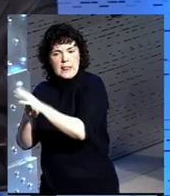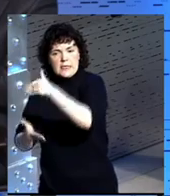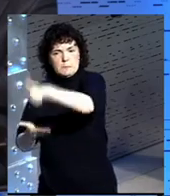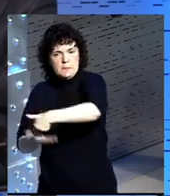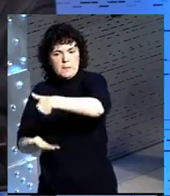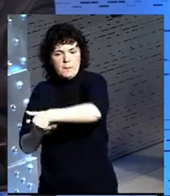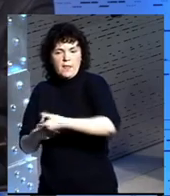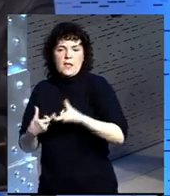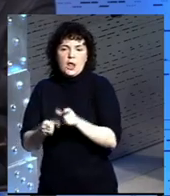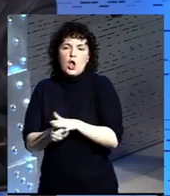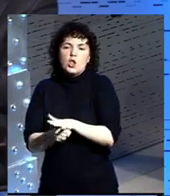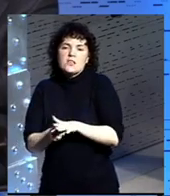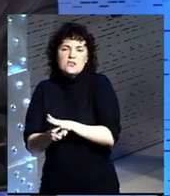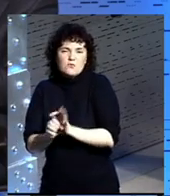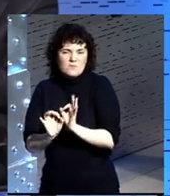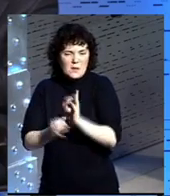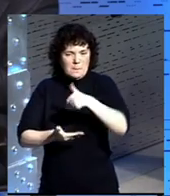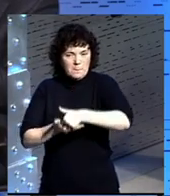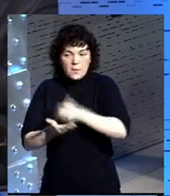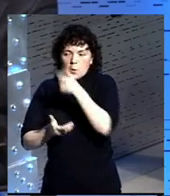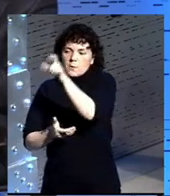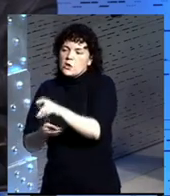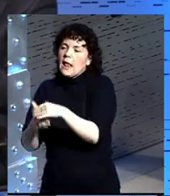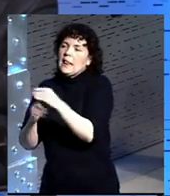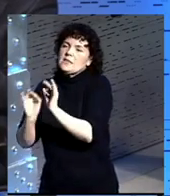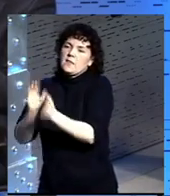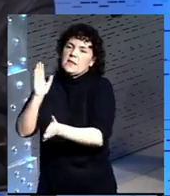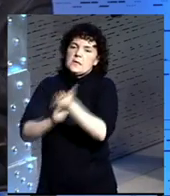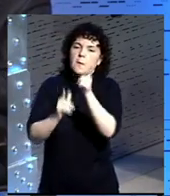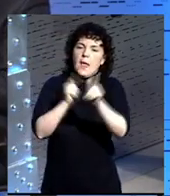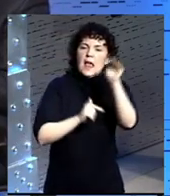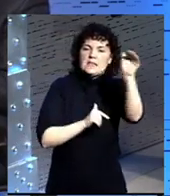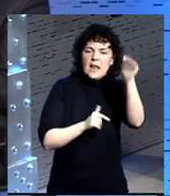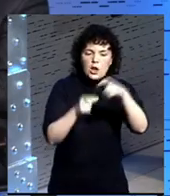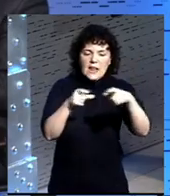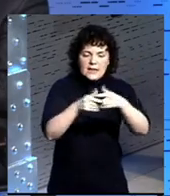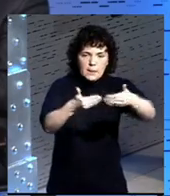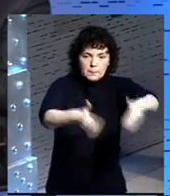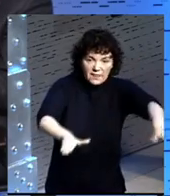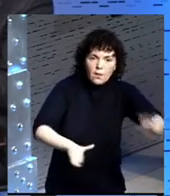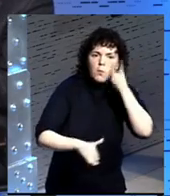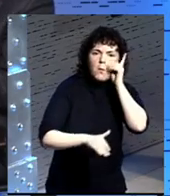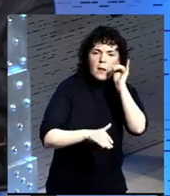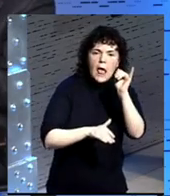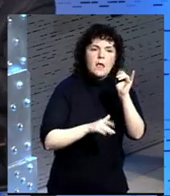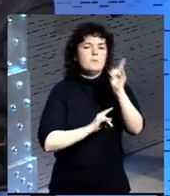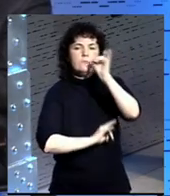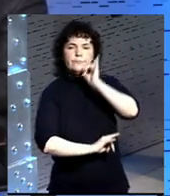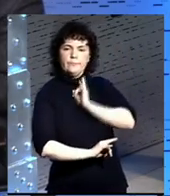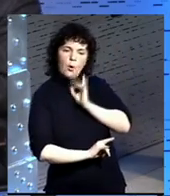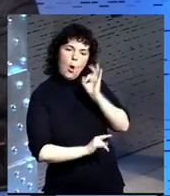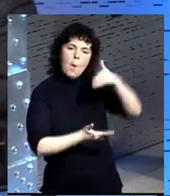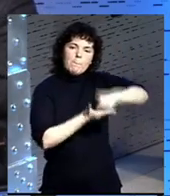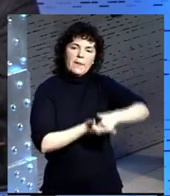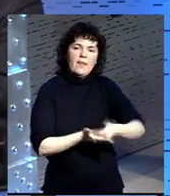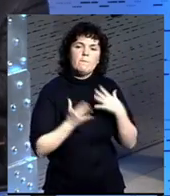que clientes con necesidades puntuales en un viaje en el extranjero, en la pérdida de una tarjeta, continúan con el móvil y nos llaman o nos piden socorro